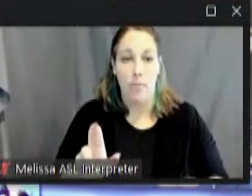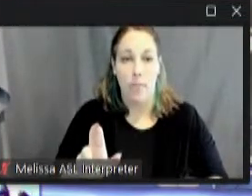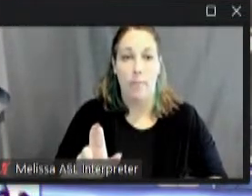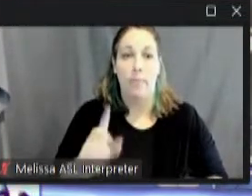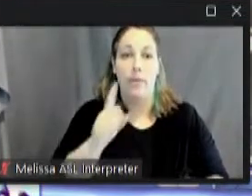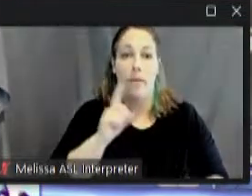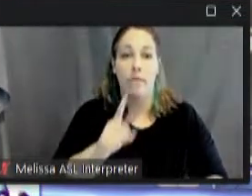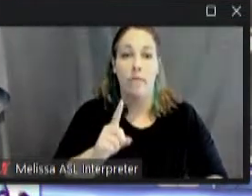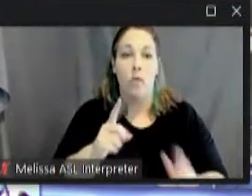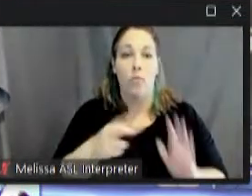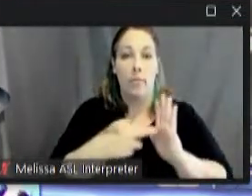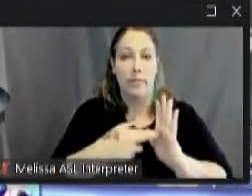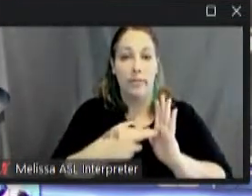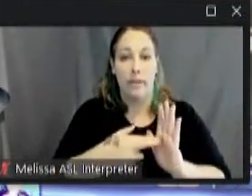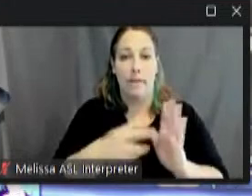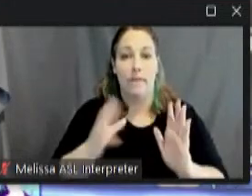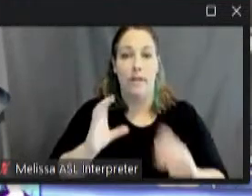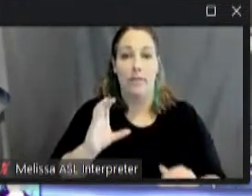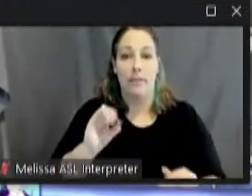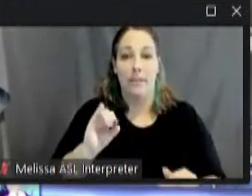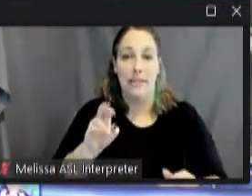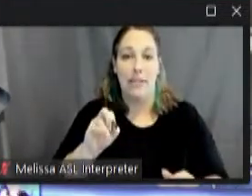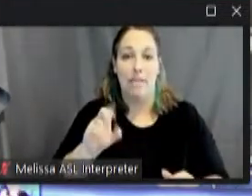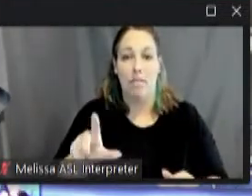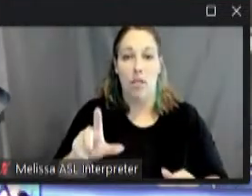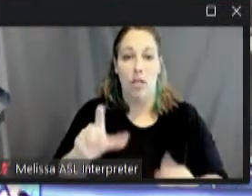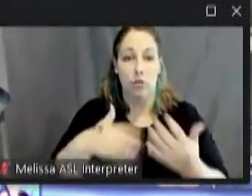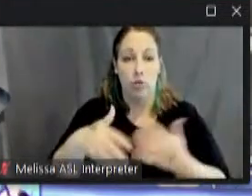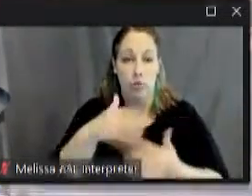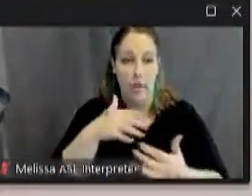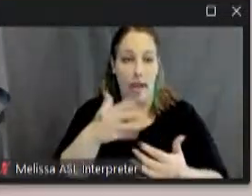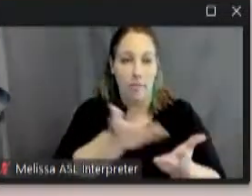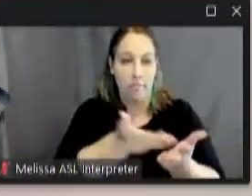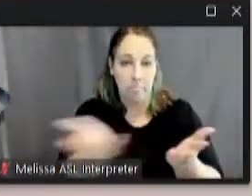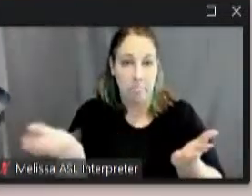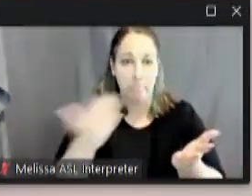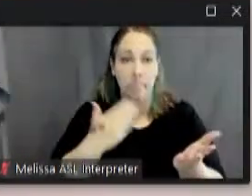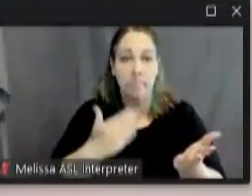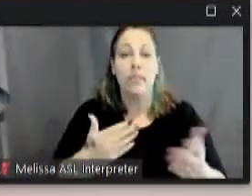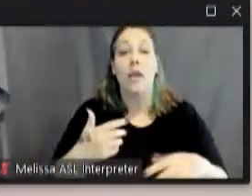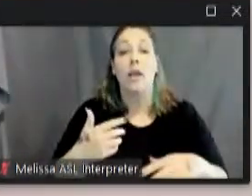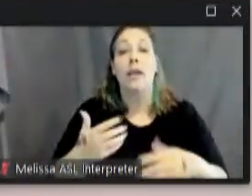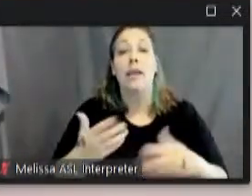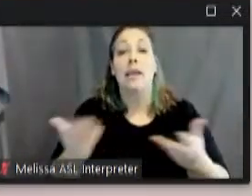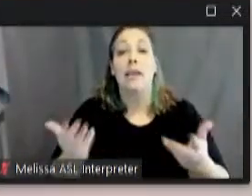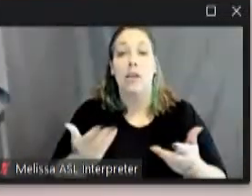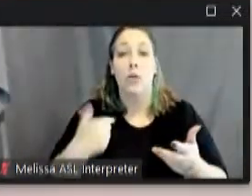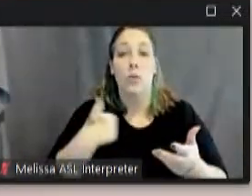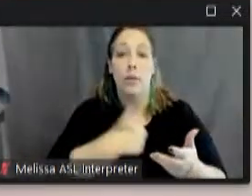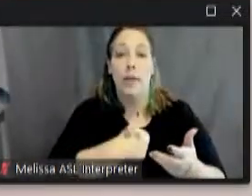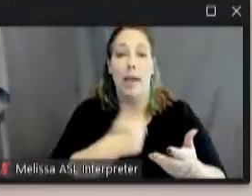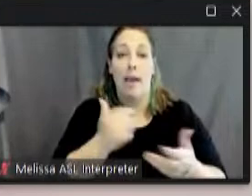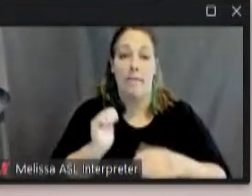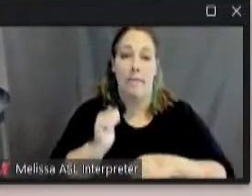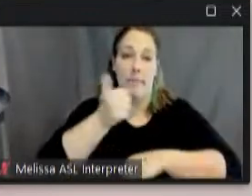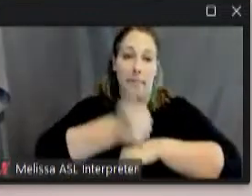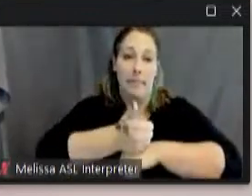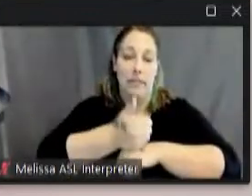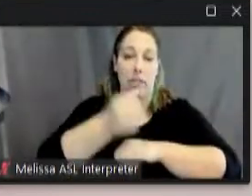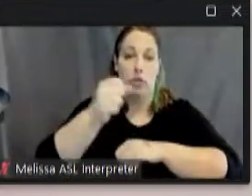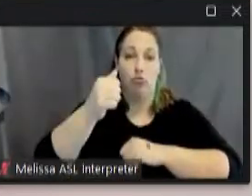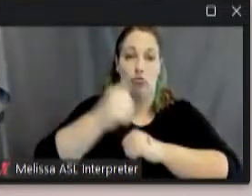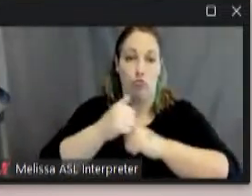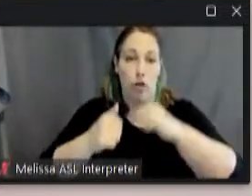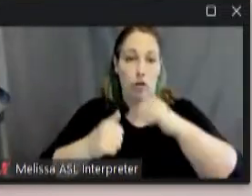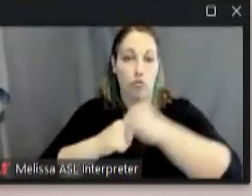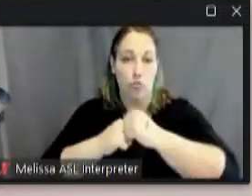se han implementado medidas estructurales tales como, por mandato de la Presidenta Constitucional Iris Xiomara Castro Sarmiento, en cumplimiento